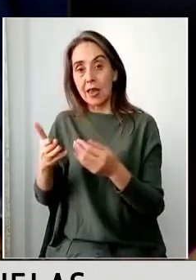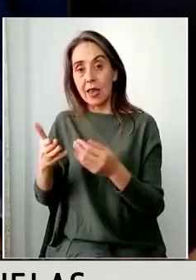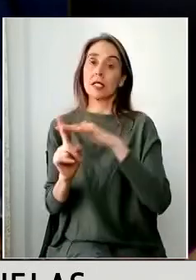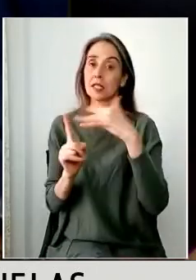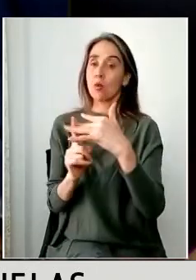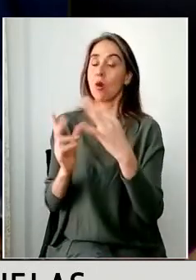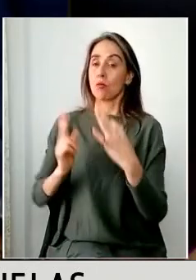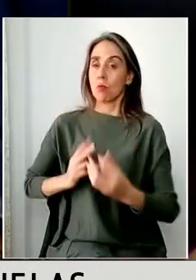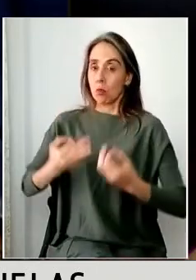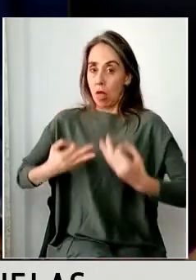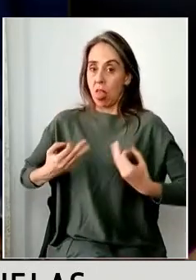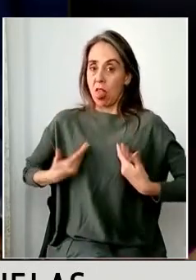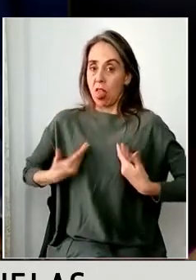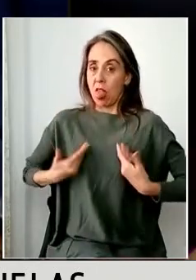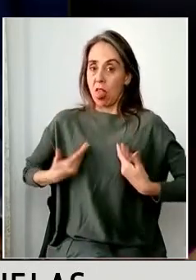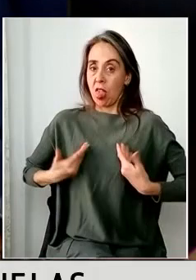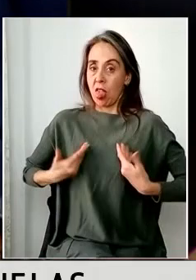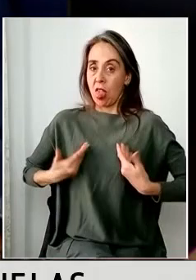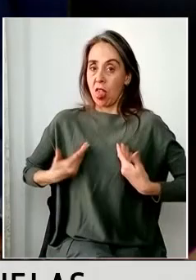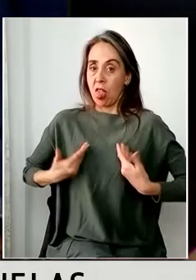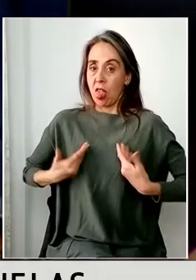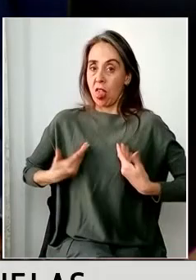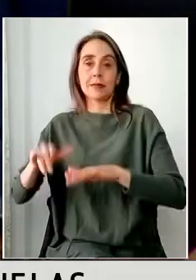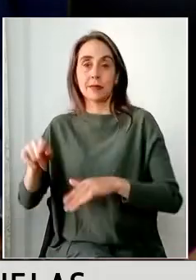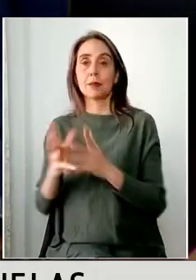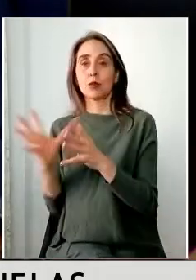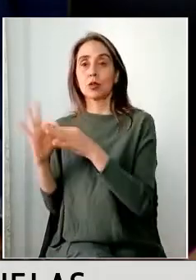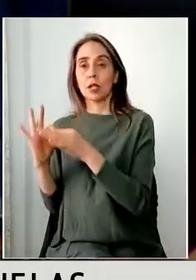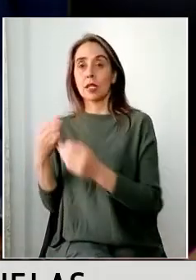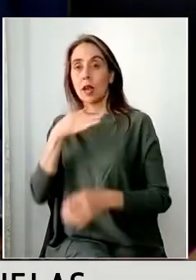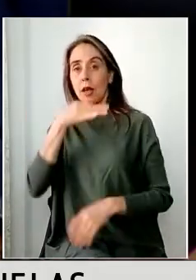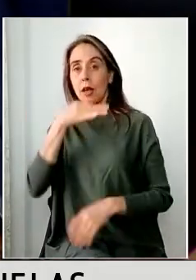para su estadía. He dicho, presidenta, muchas gracias y vamos a aprobar este proyecto. Muchas gracias.